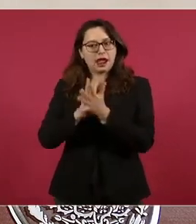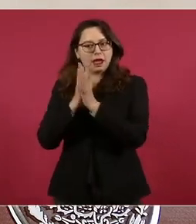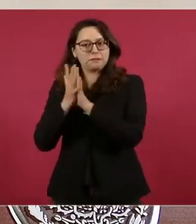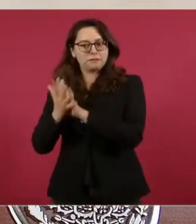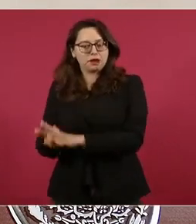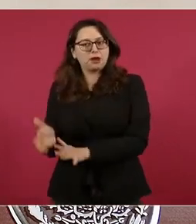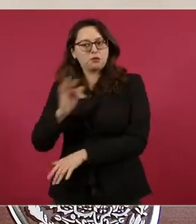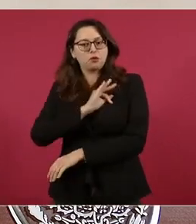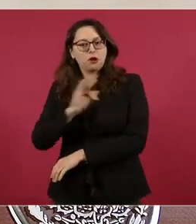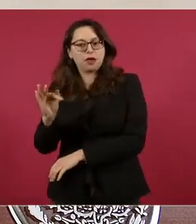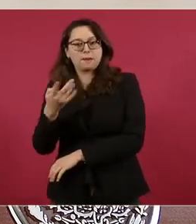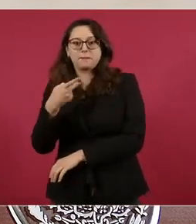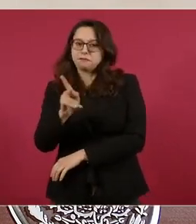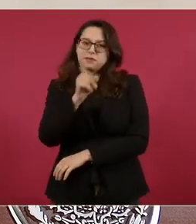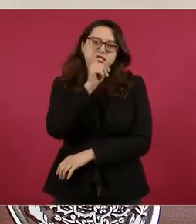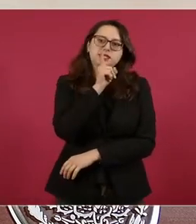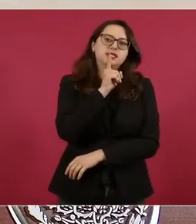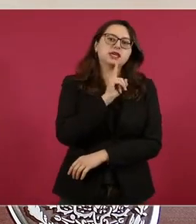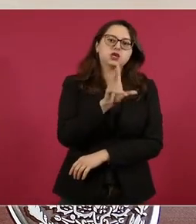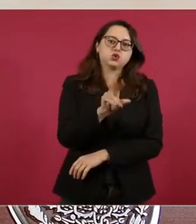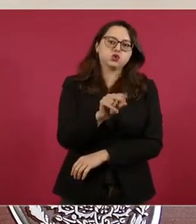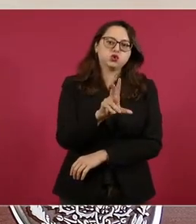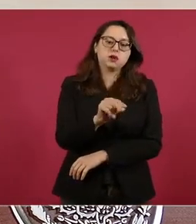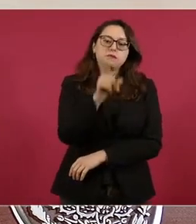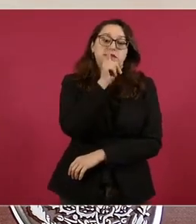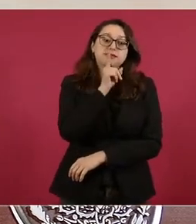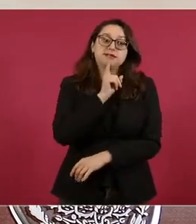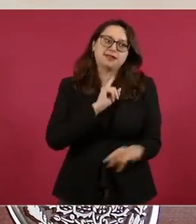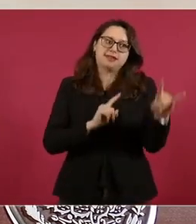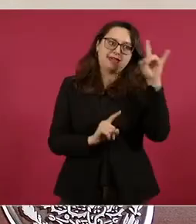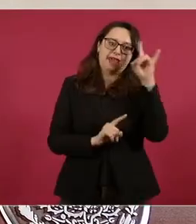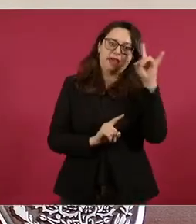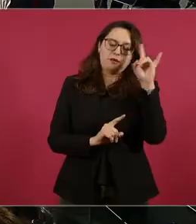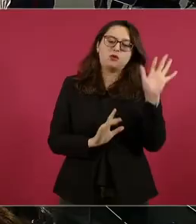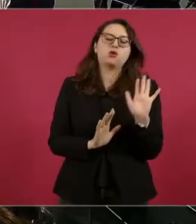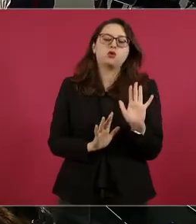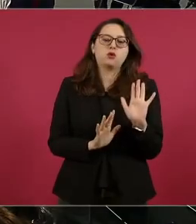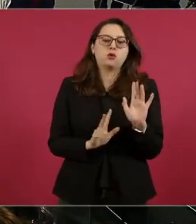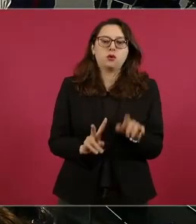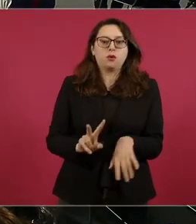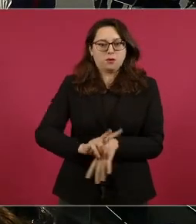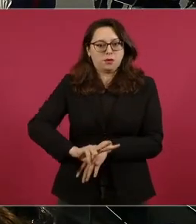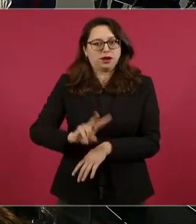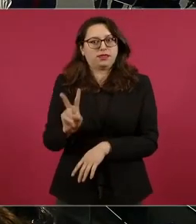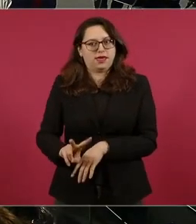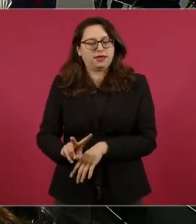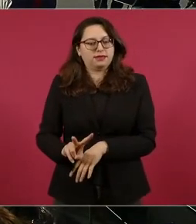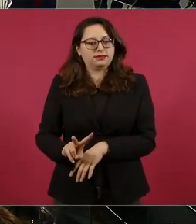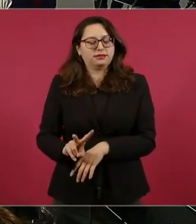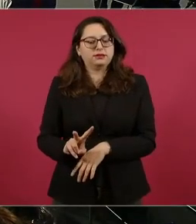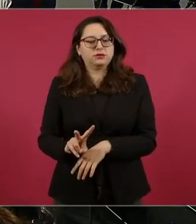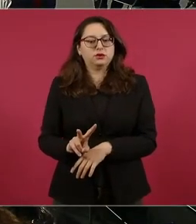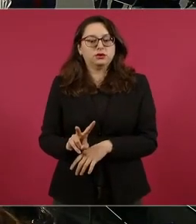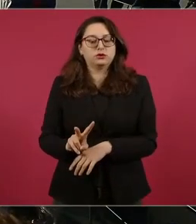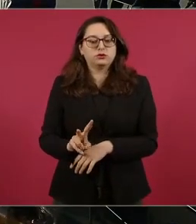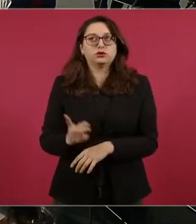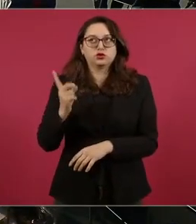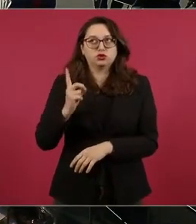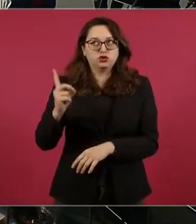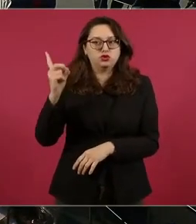La mentira es el La verdad es de